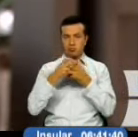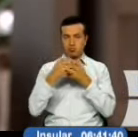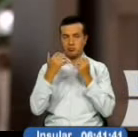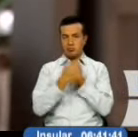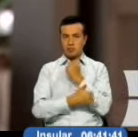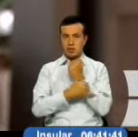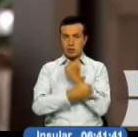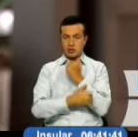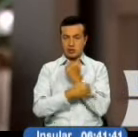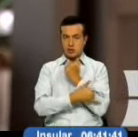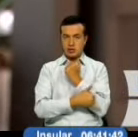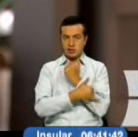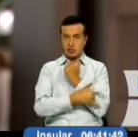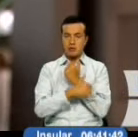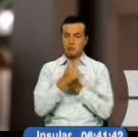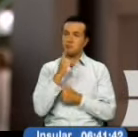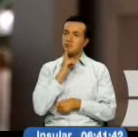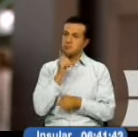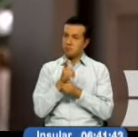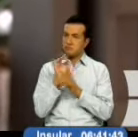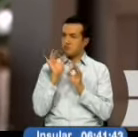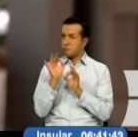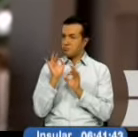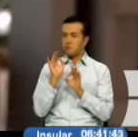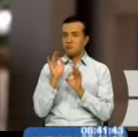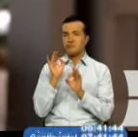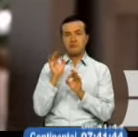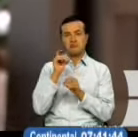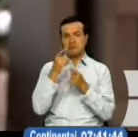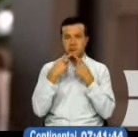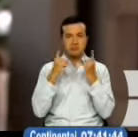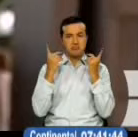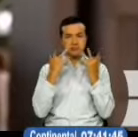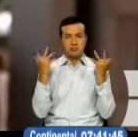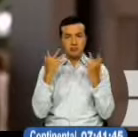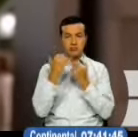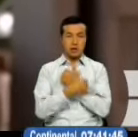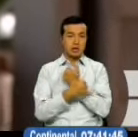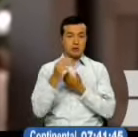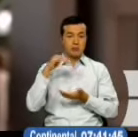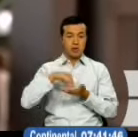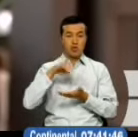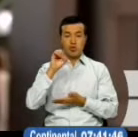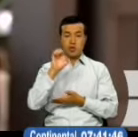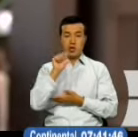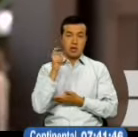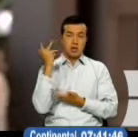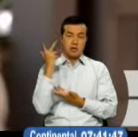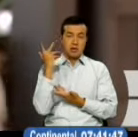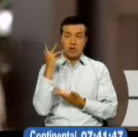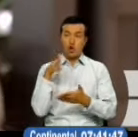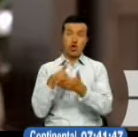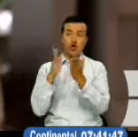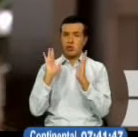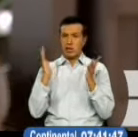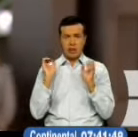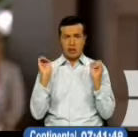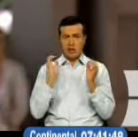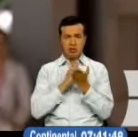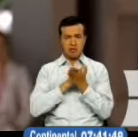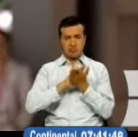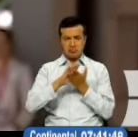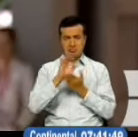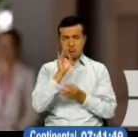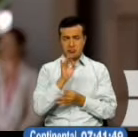países, la validez, la legitimidad de sus resultados, los países miembros de la OEA no tenemos nada que cuestionar. Si bien